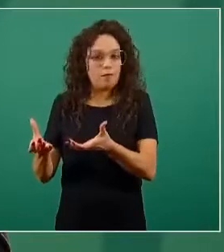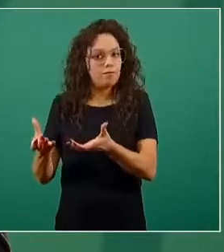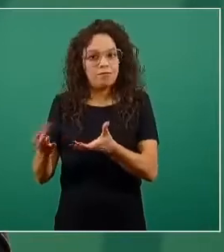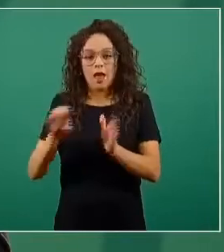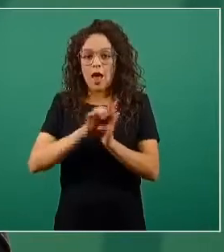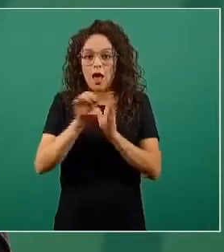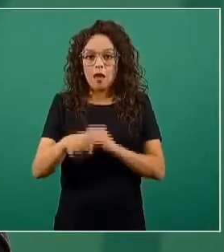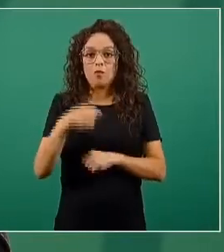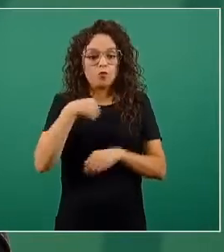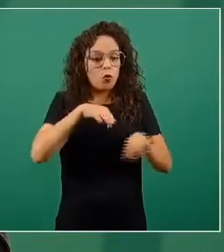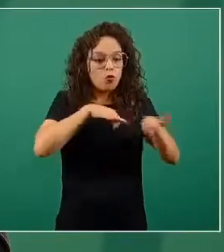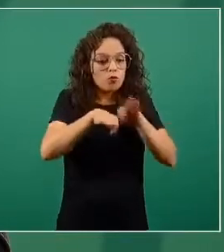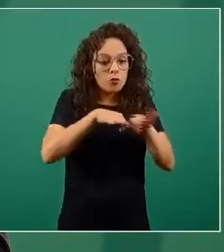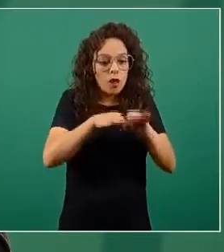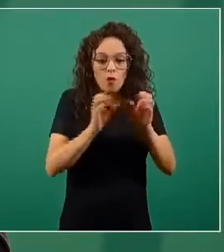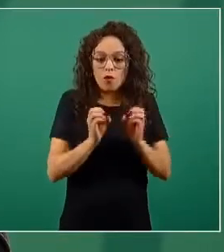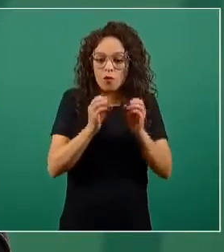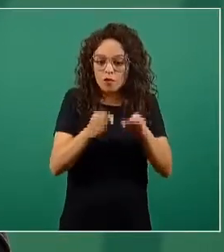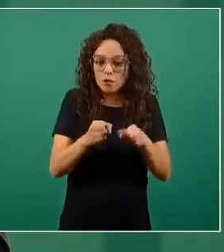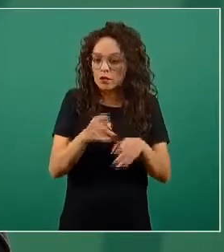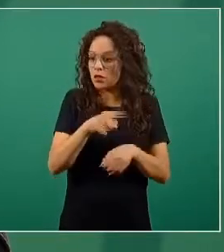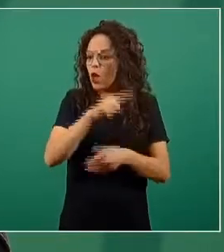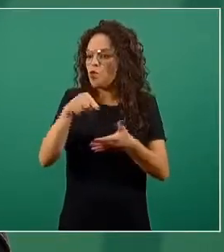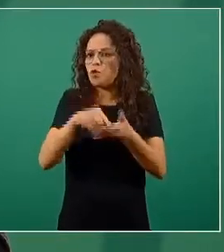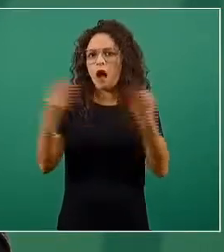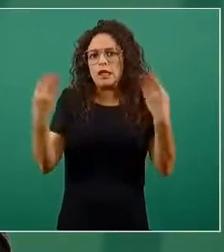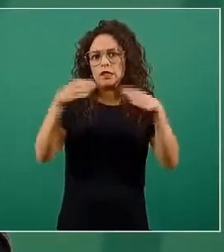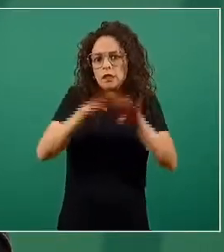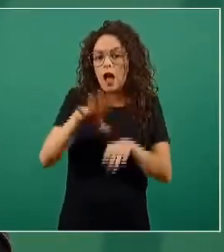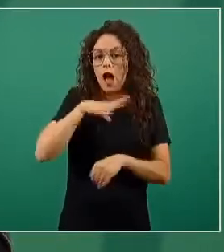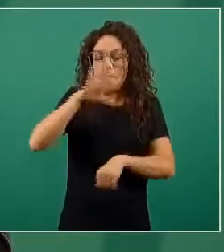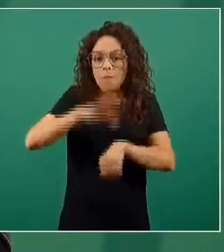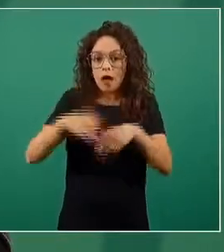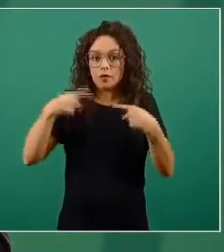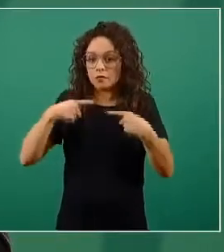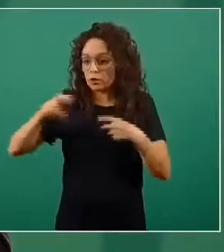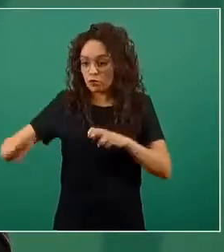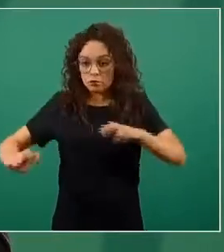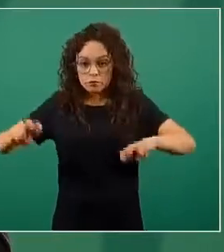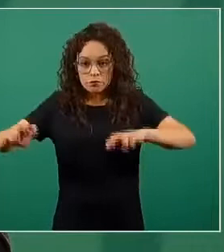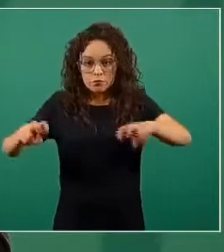en un espacio cerrado donde convivo con algunas otras personas y mi área